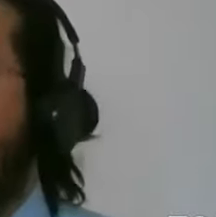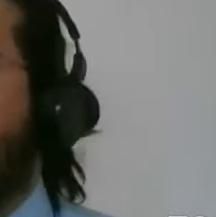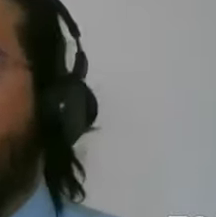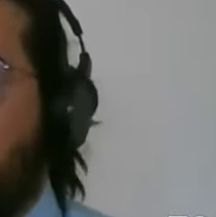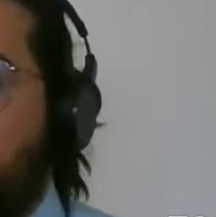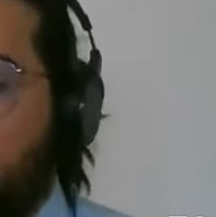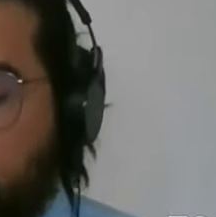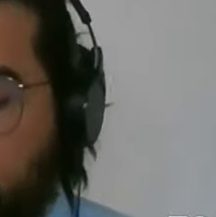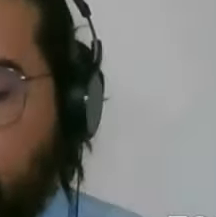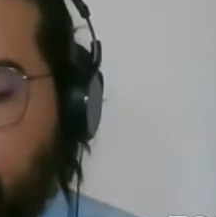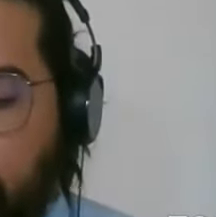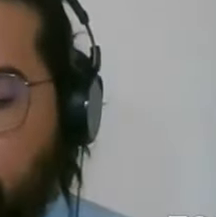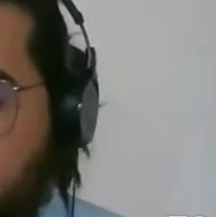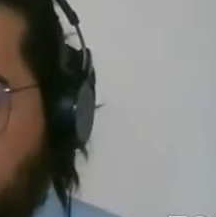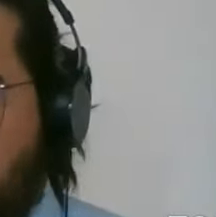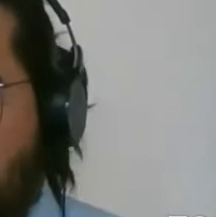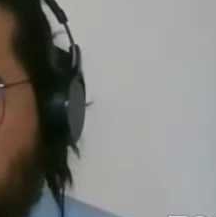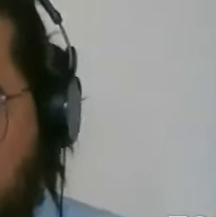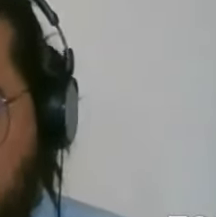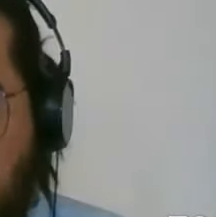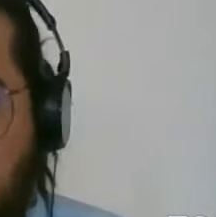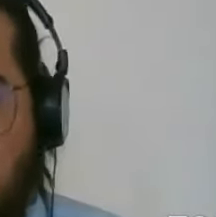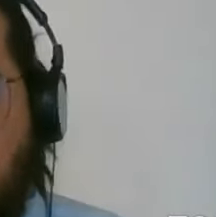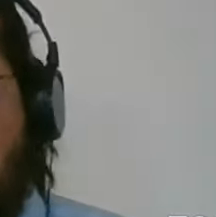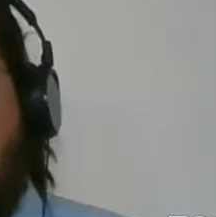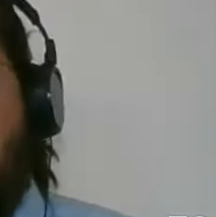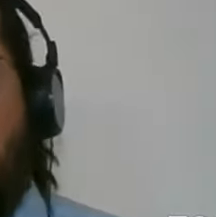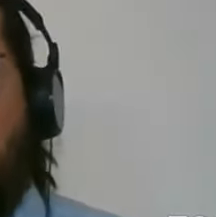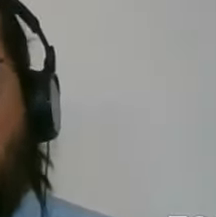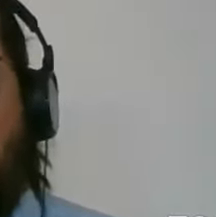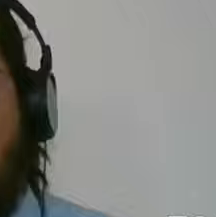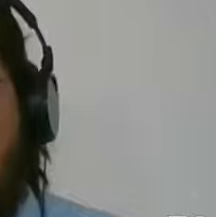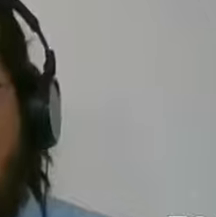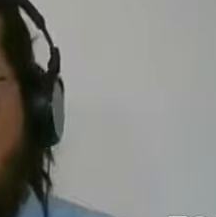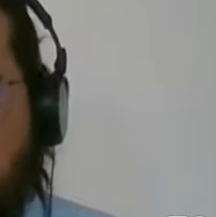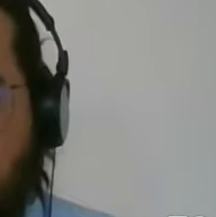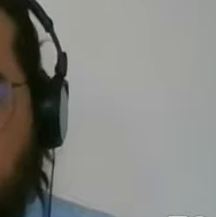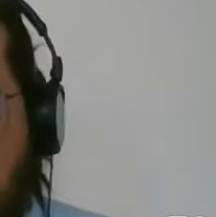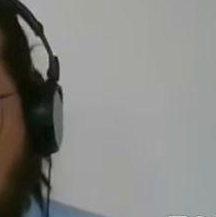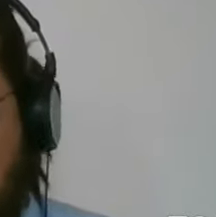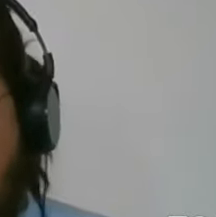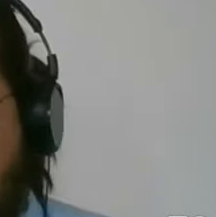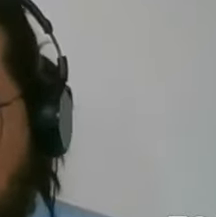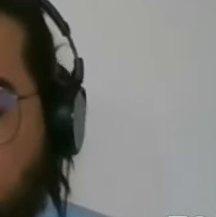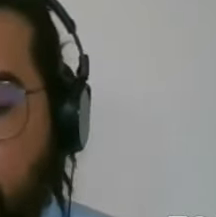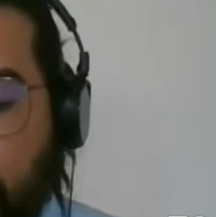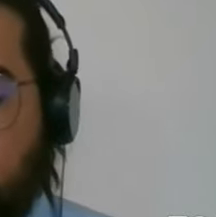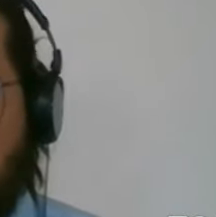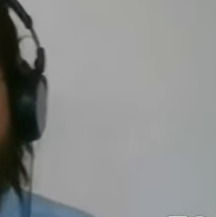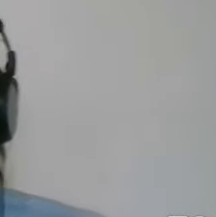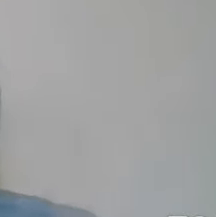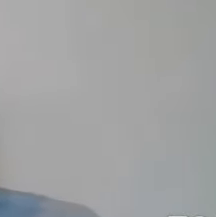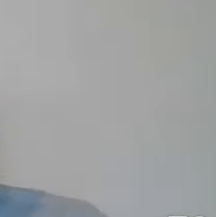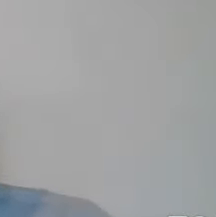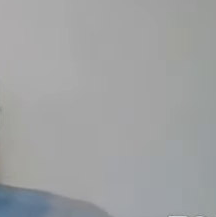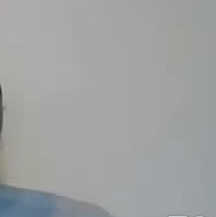criterios concretos eh, para la protección de los derechos fundamentales de las personas,